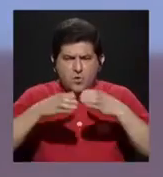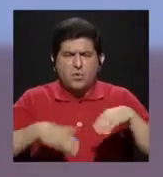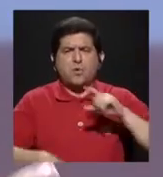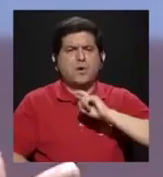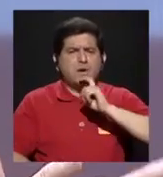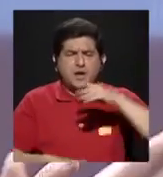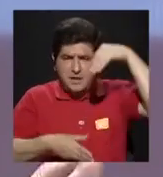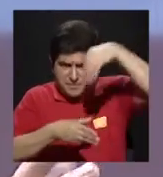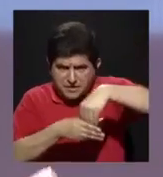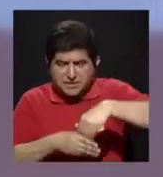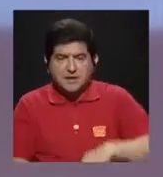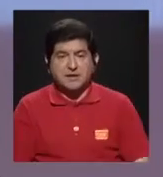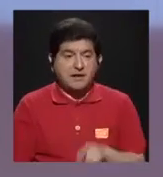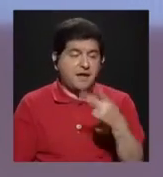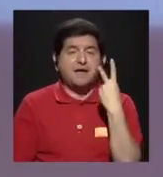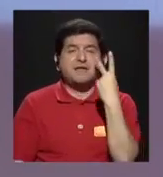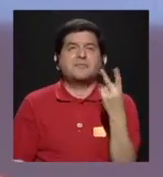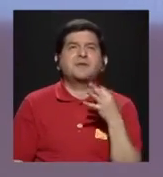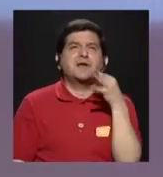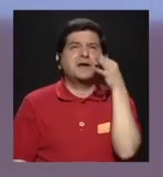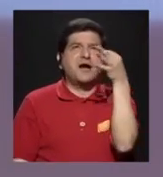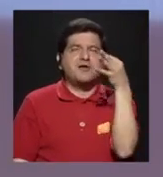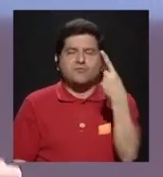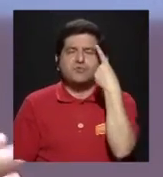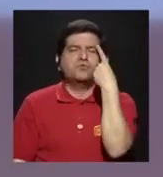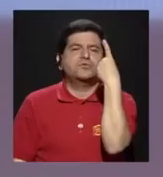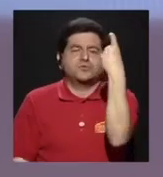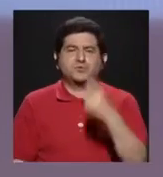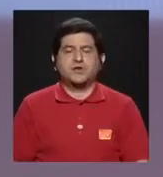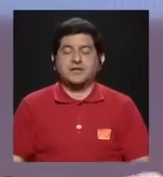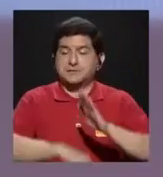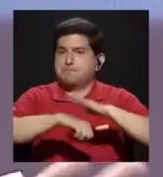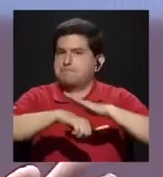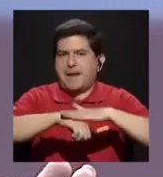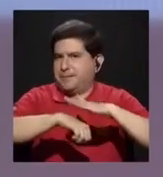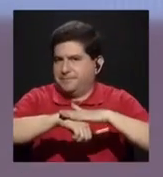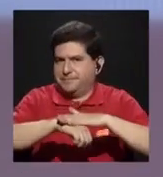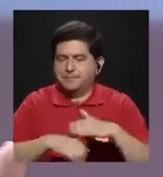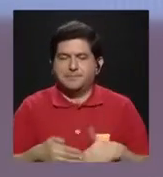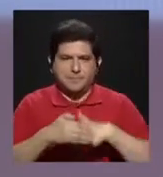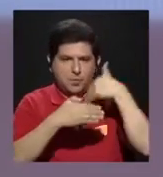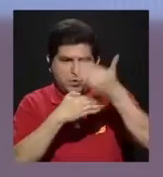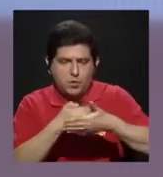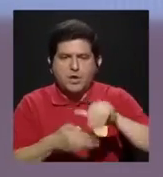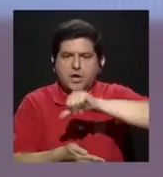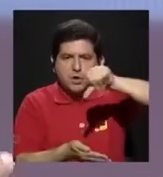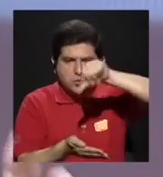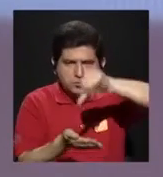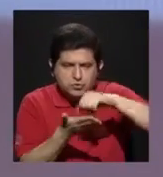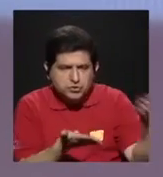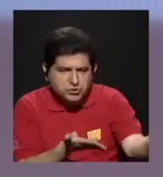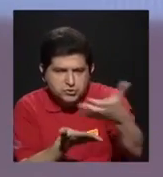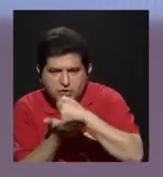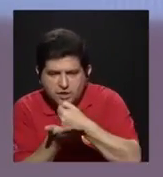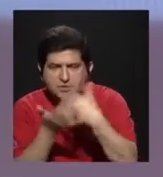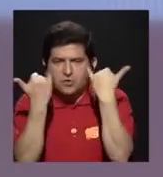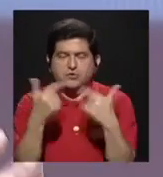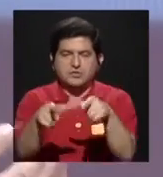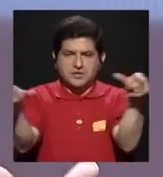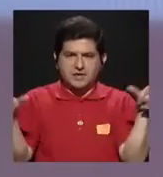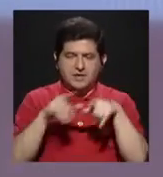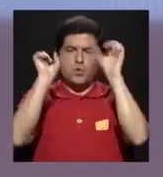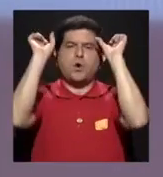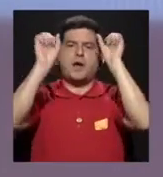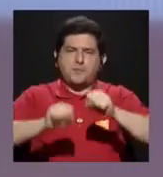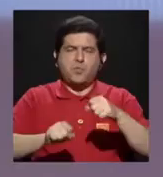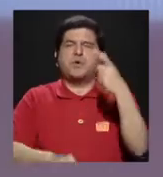vez ahorita lo que ellas visualizan como uno de sus sueños urgentes son las licencias, después uh-huh. ahí también tienen como un centro de acopio, entonces ya una vez en el centro de acopio ya se